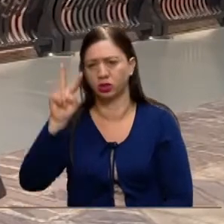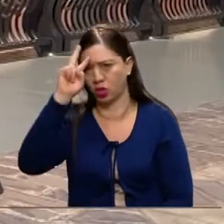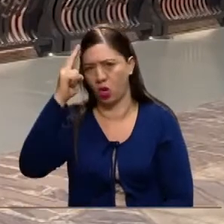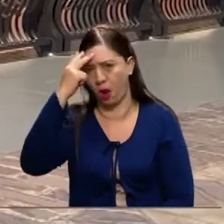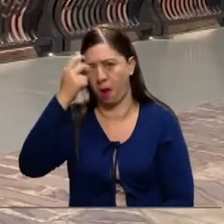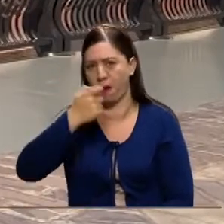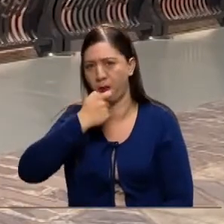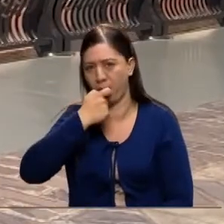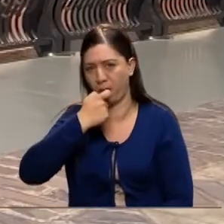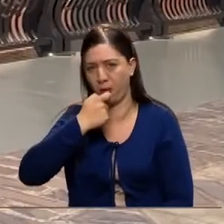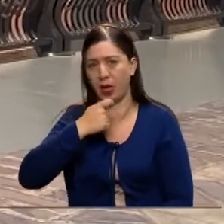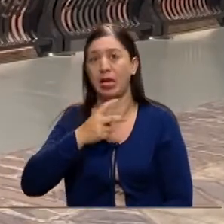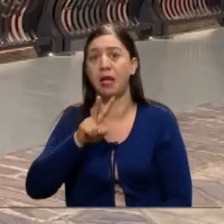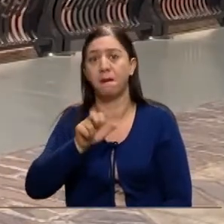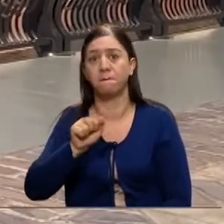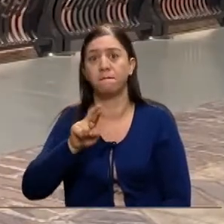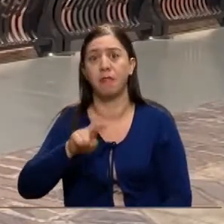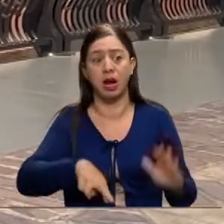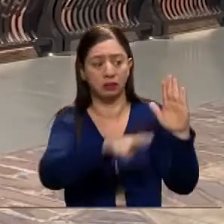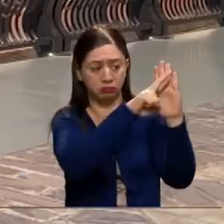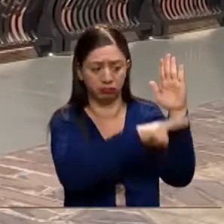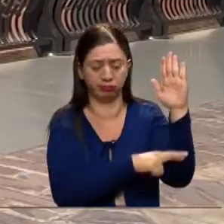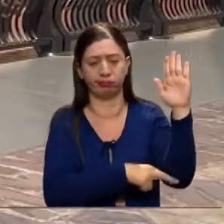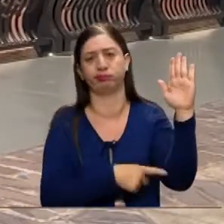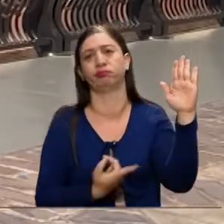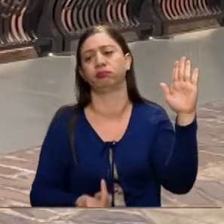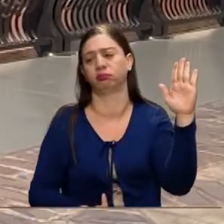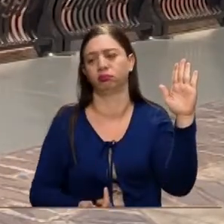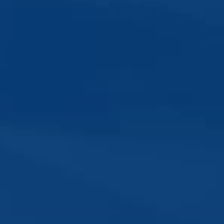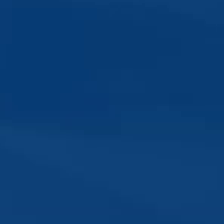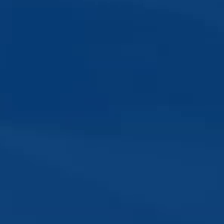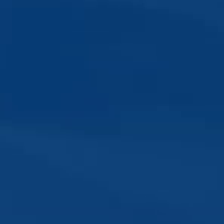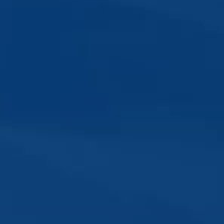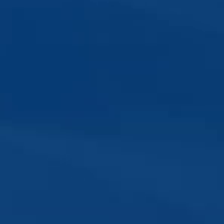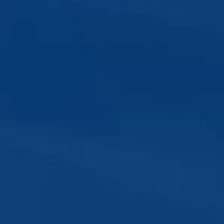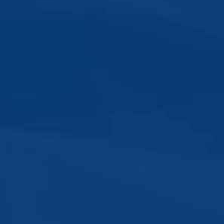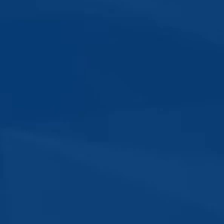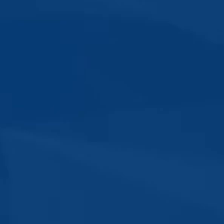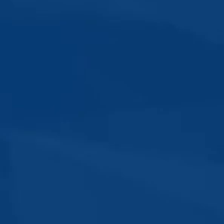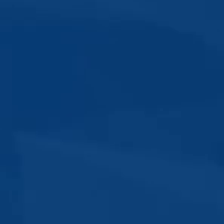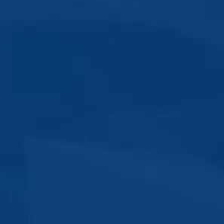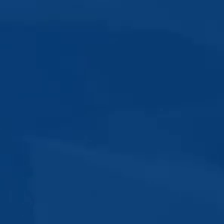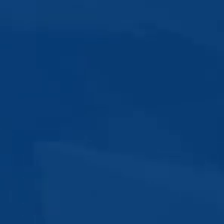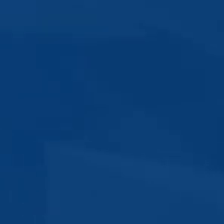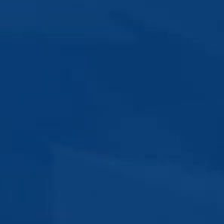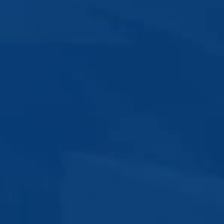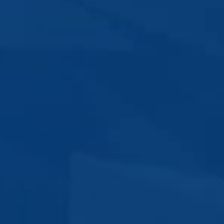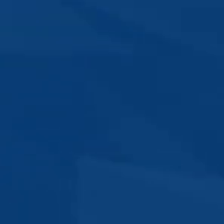arbitrales, con el VAR incluido, termina yéndose una selección que tenía.